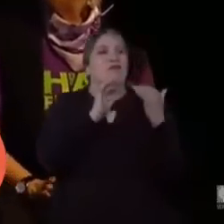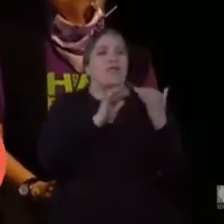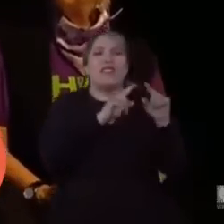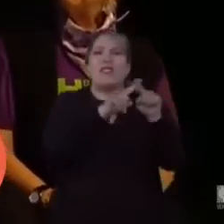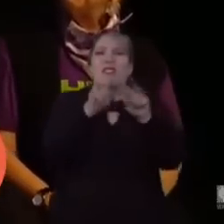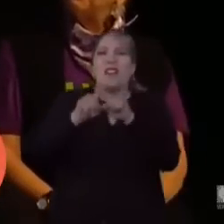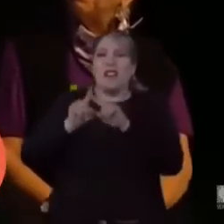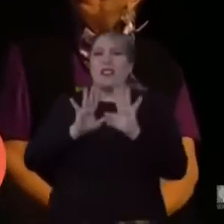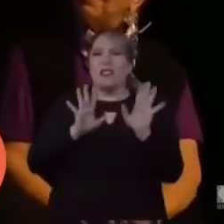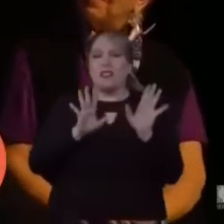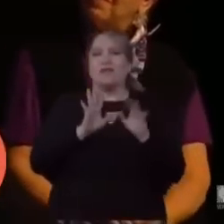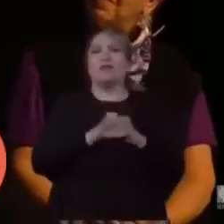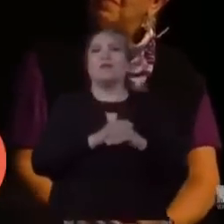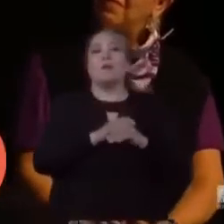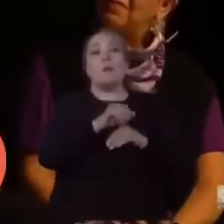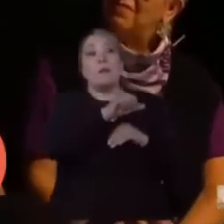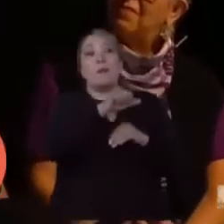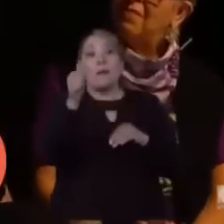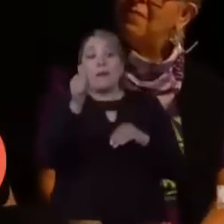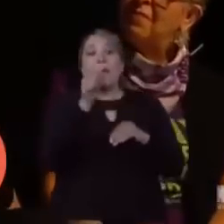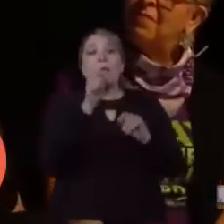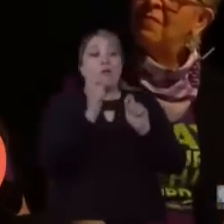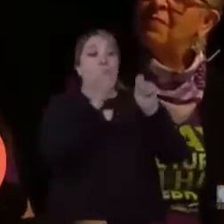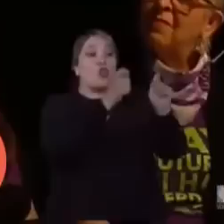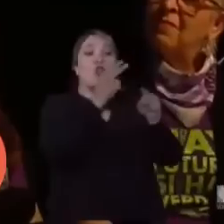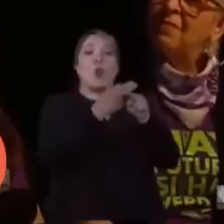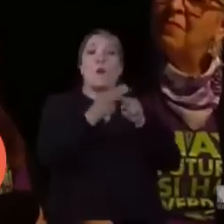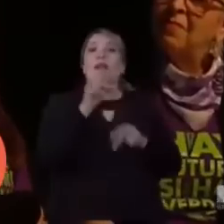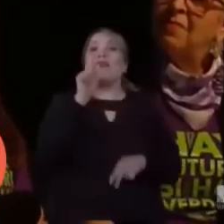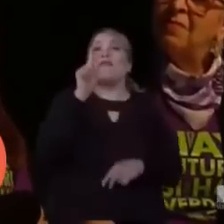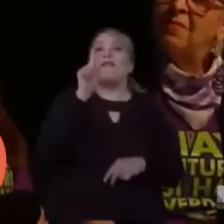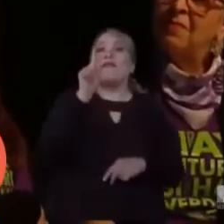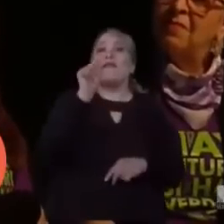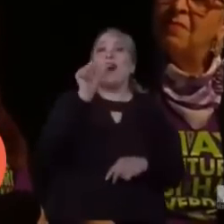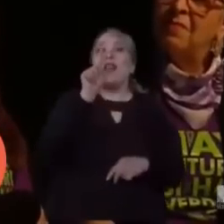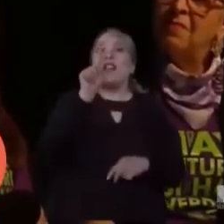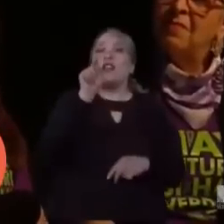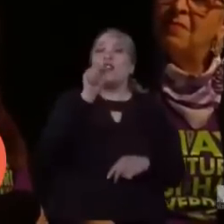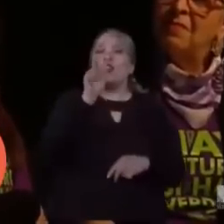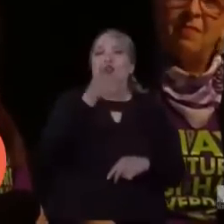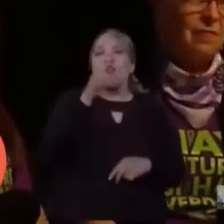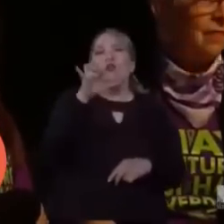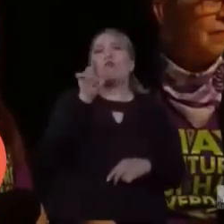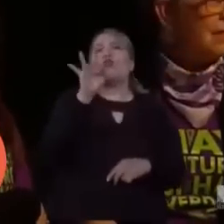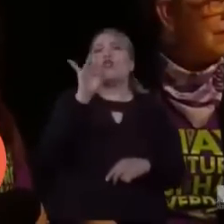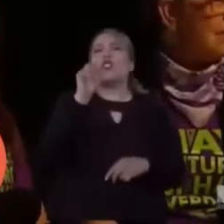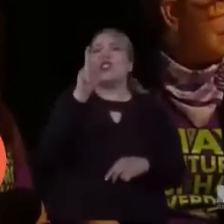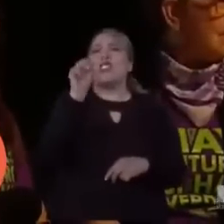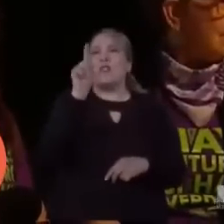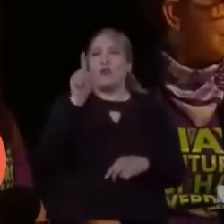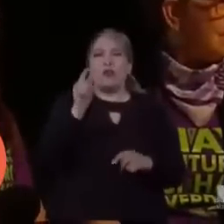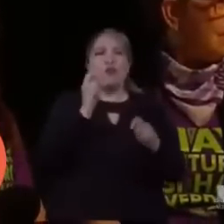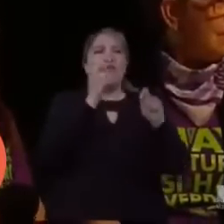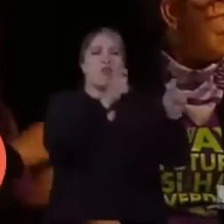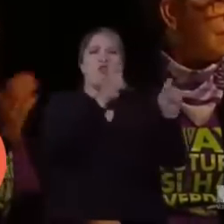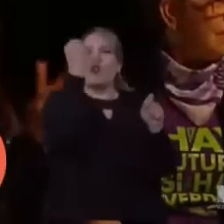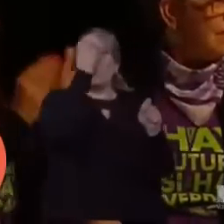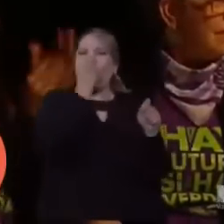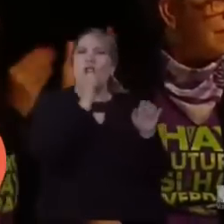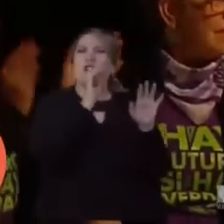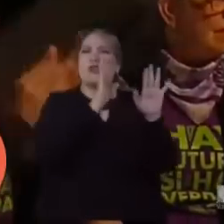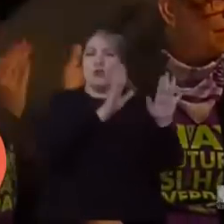Los falsos positivos fue el nombre que le dieron las mamás, muchas de ellas aquí presentes, las de Soacha y